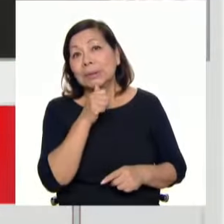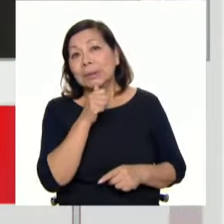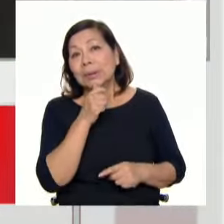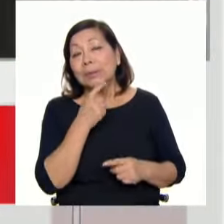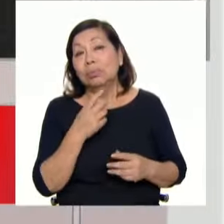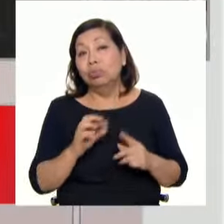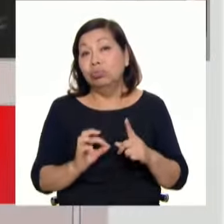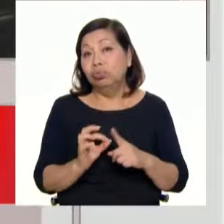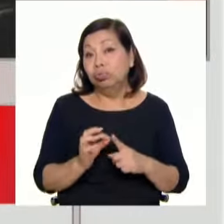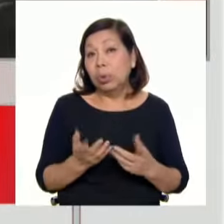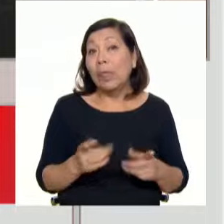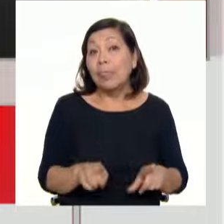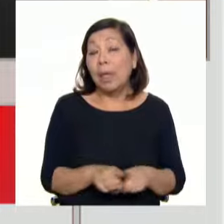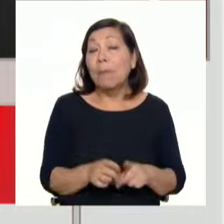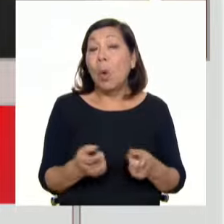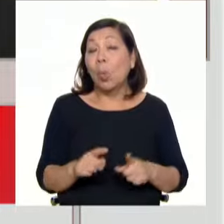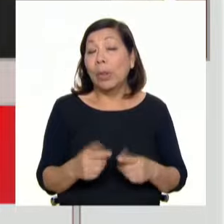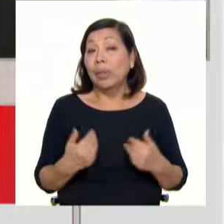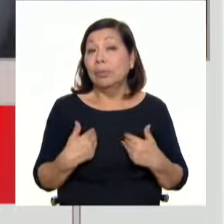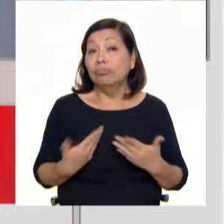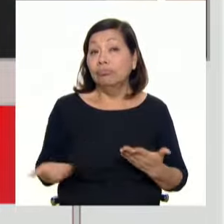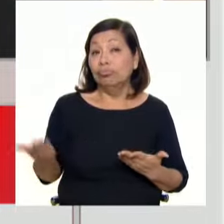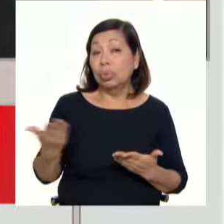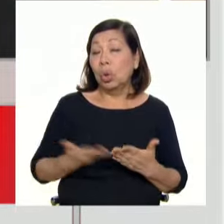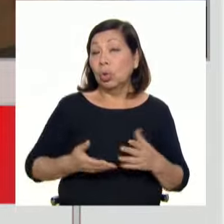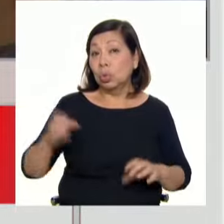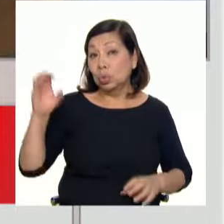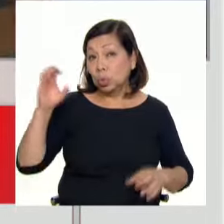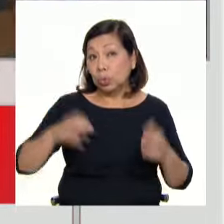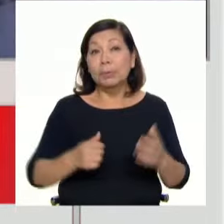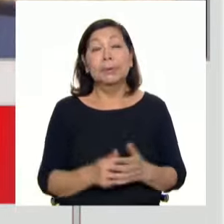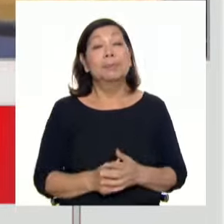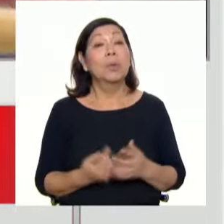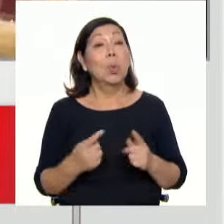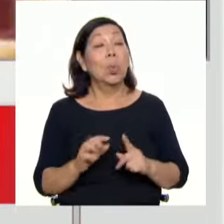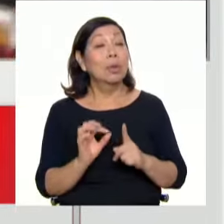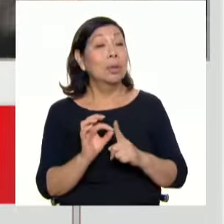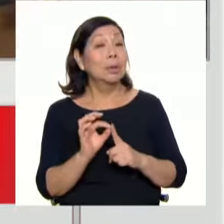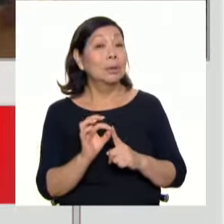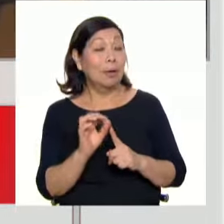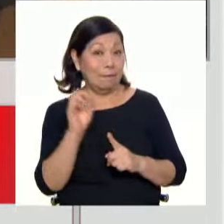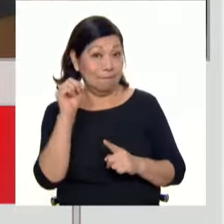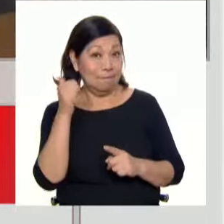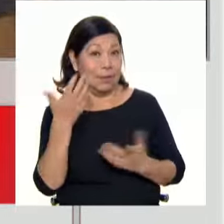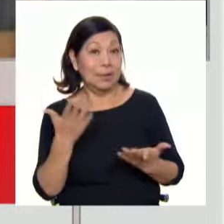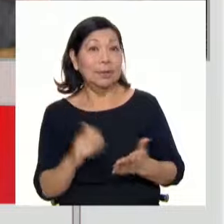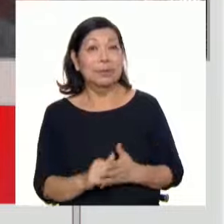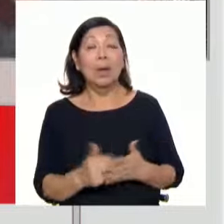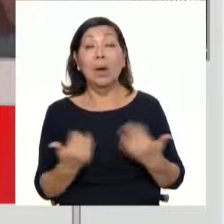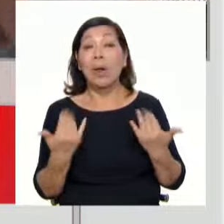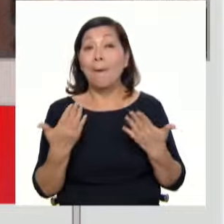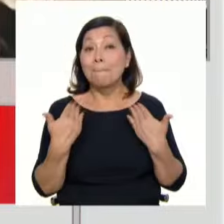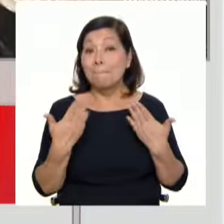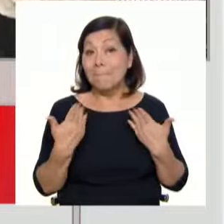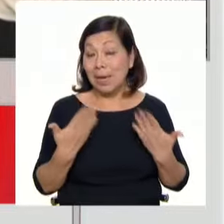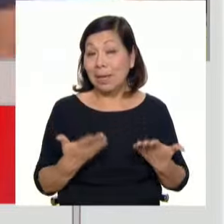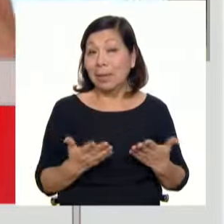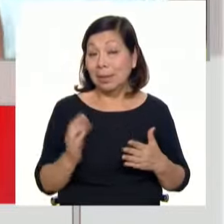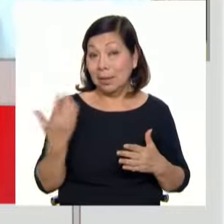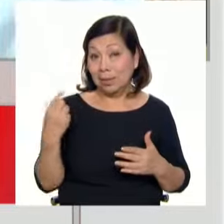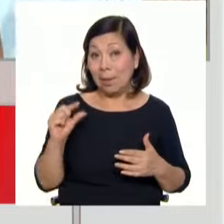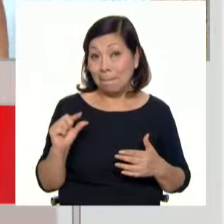altas temperaturas y también hasta cuándo vamos a seguir viendo estas lluvias? Bueno, en cuanto a las temperaturas, recuerden que estamos en verano, para empezar, ¿no?